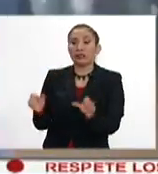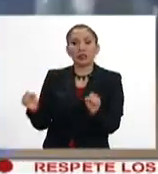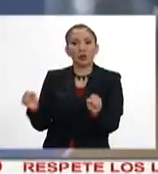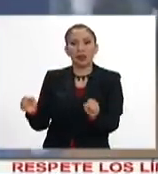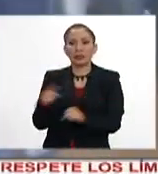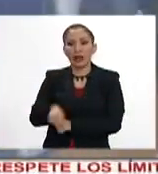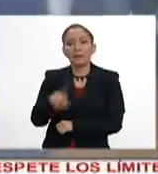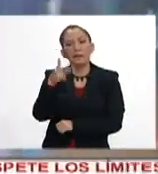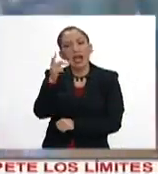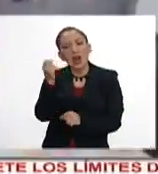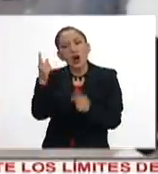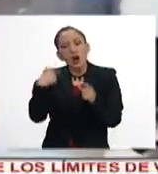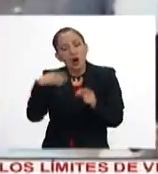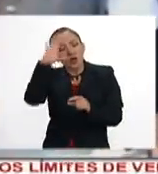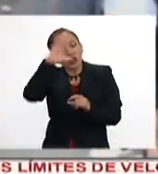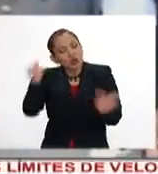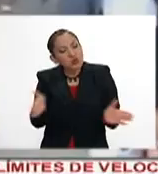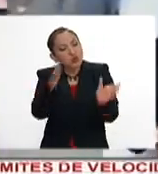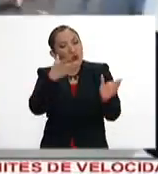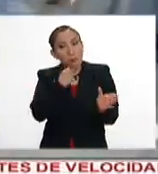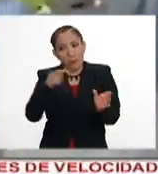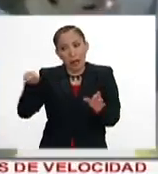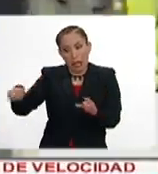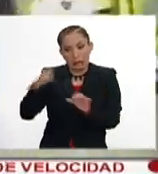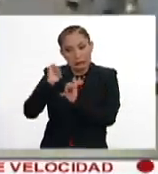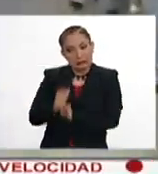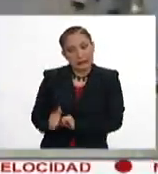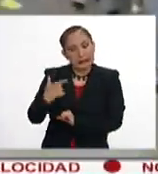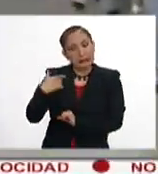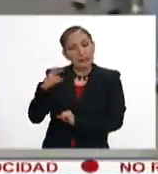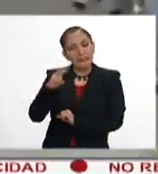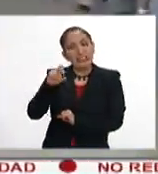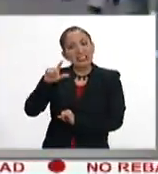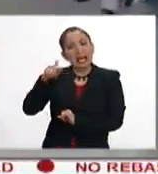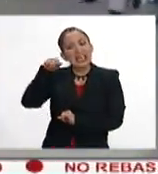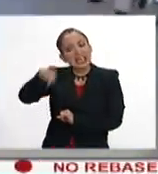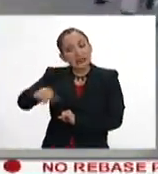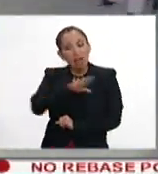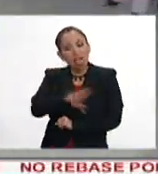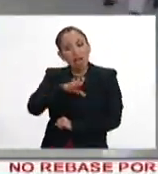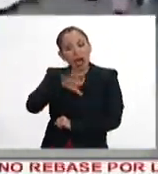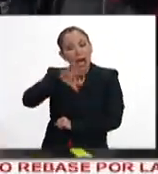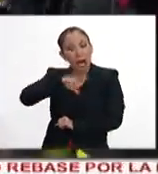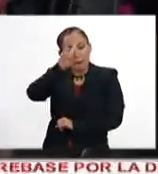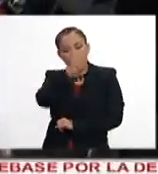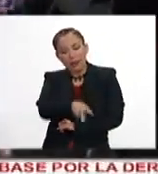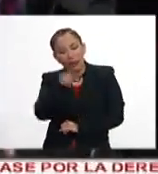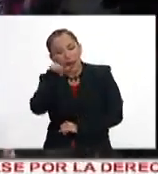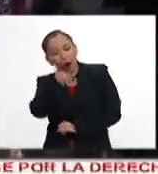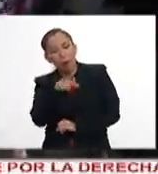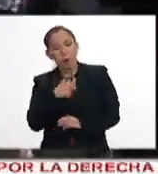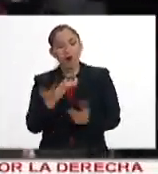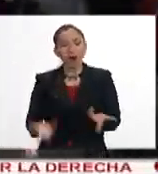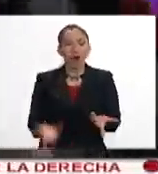seguridad. Aunque para el promotor cultural y activista Jesús Cruz Villegas, detrás de este rechazo existe en realidad